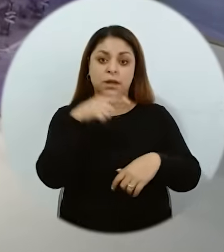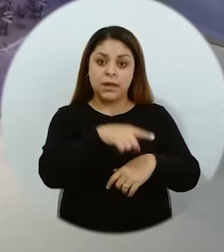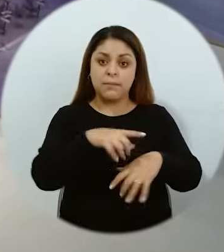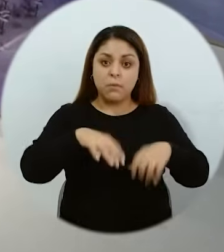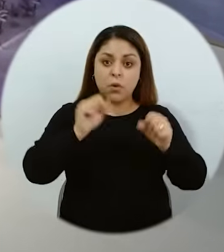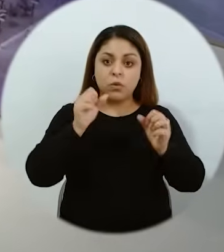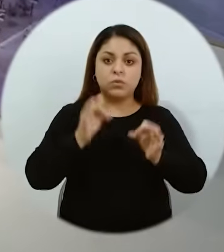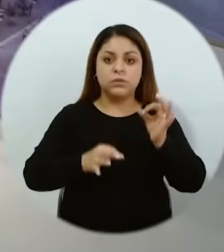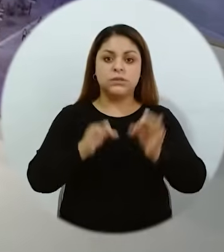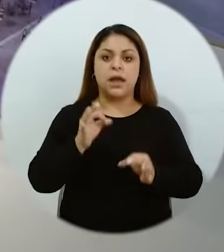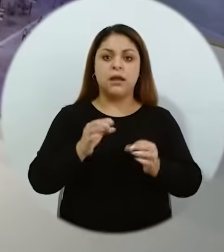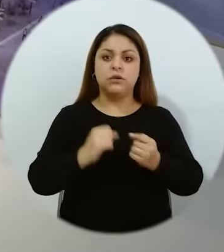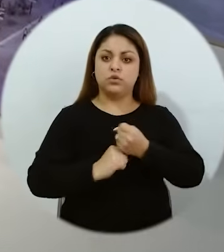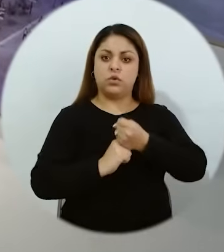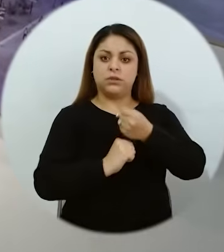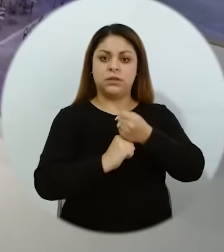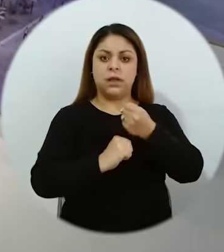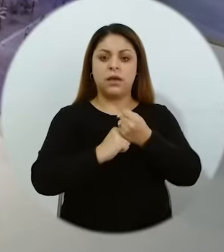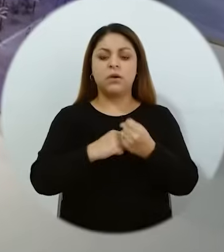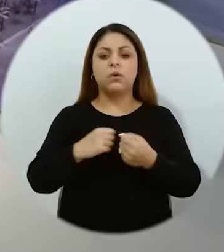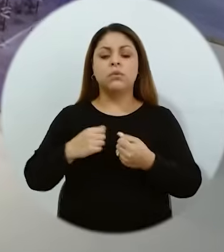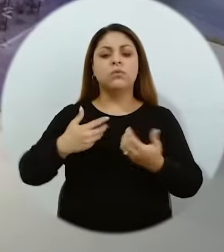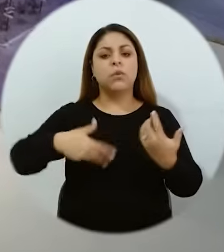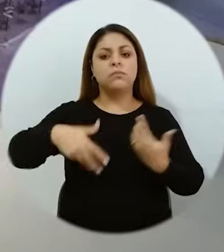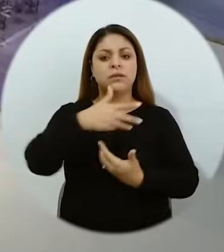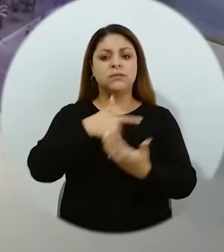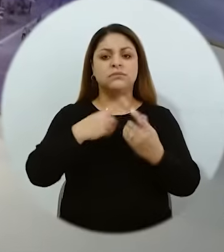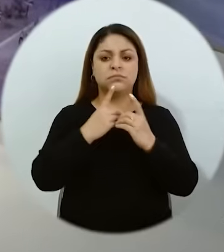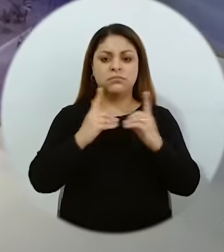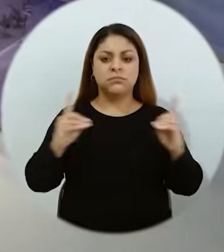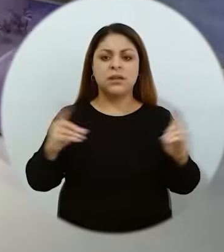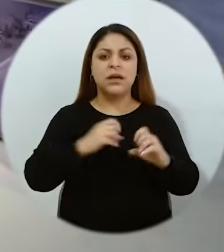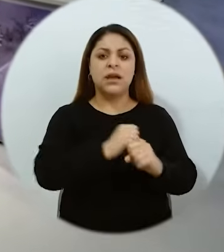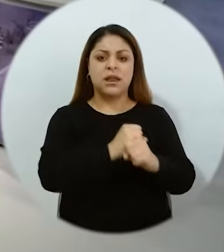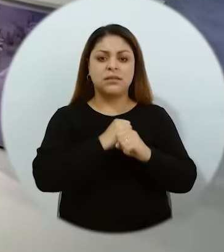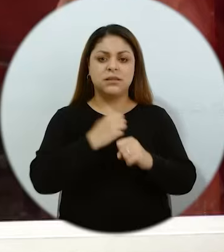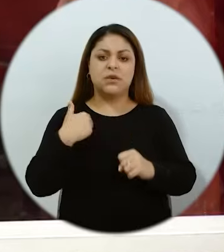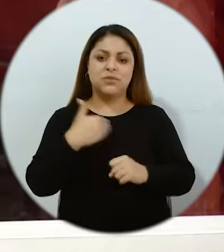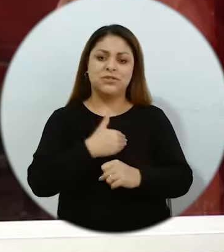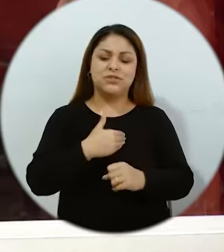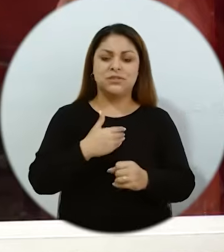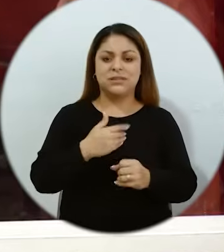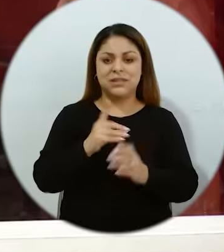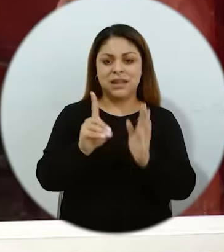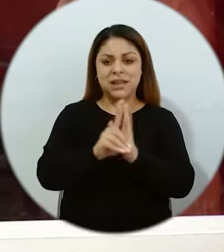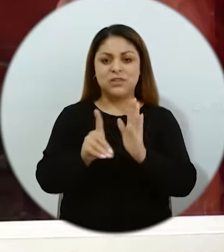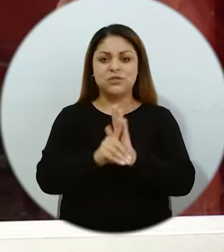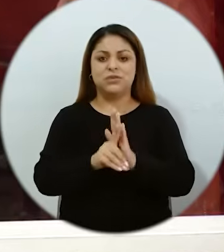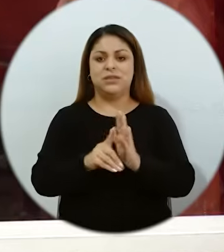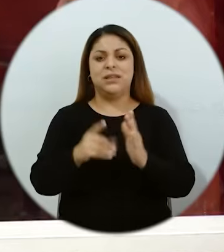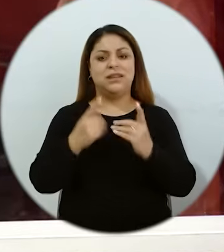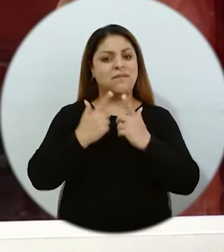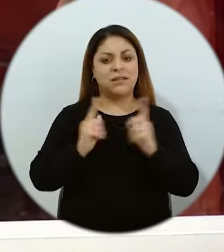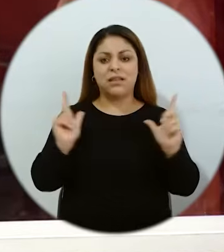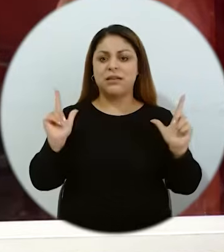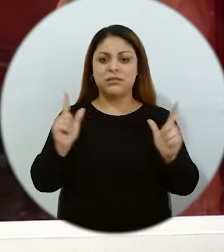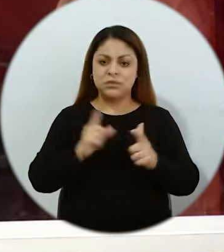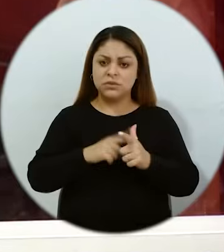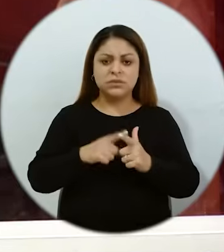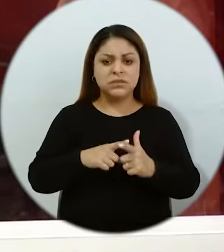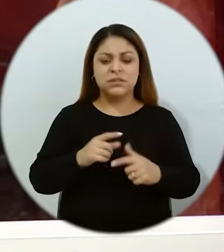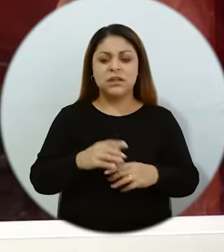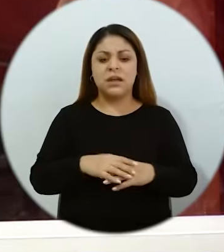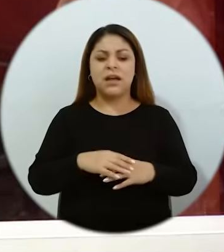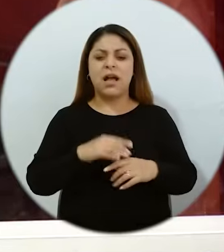Judicial es el sostén de la convivencia democrática, es el que garantiza nuestros derechos y libertades. Así